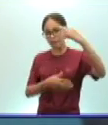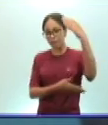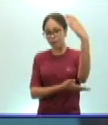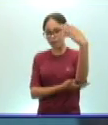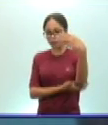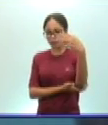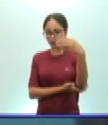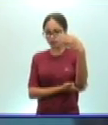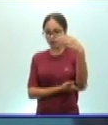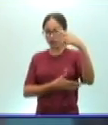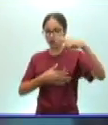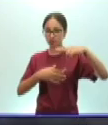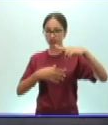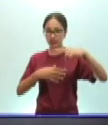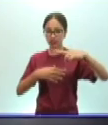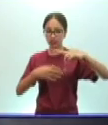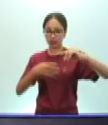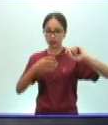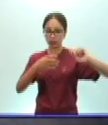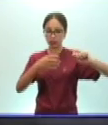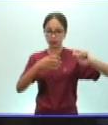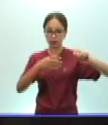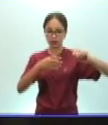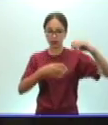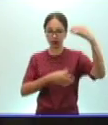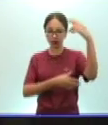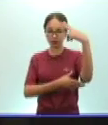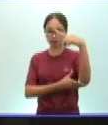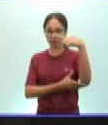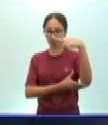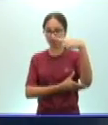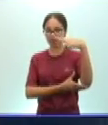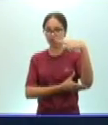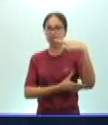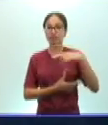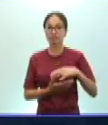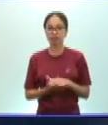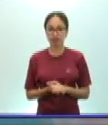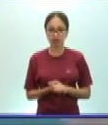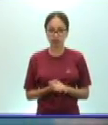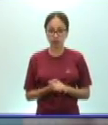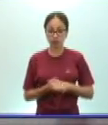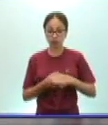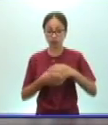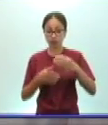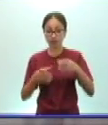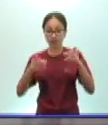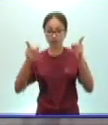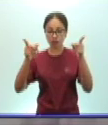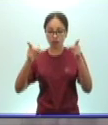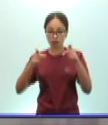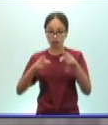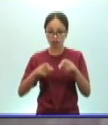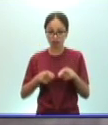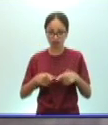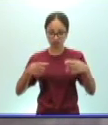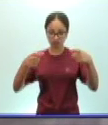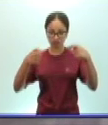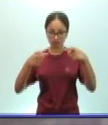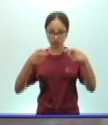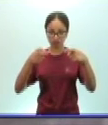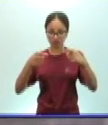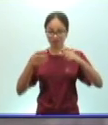ajustando la nuez aproximadamente en la mitad del vástago, y ajustamos la ampolla de decantación a la pinza. Tenemos